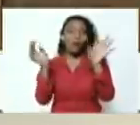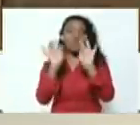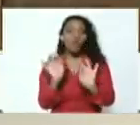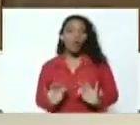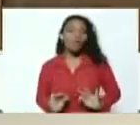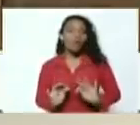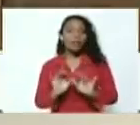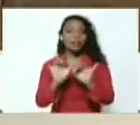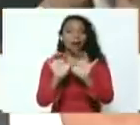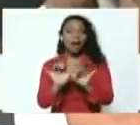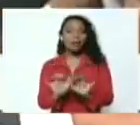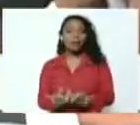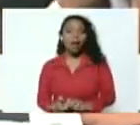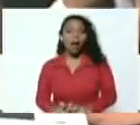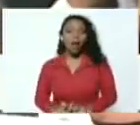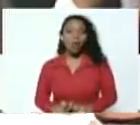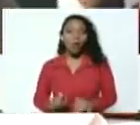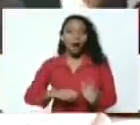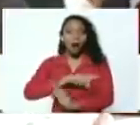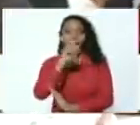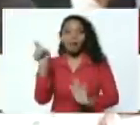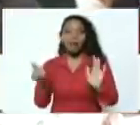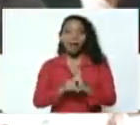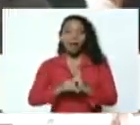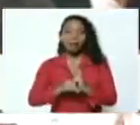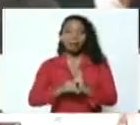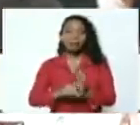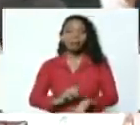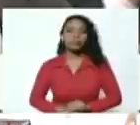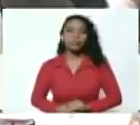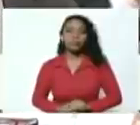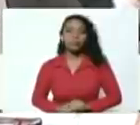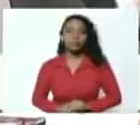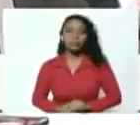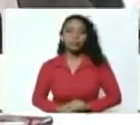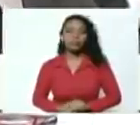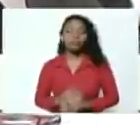el secretario general